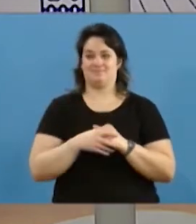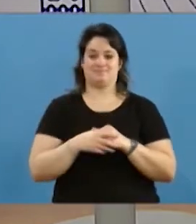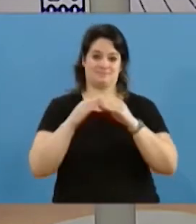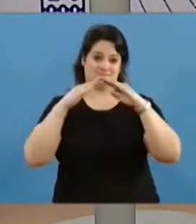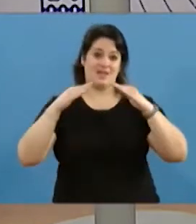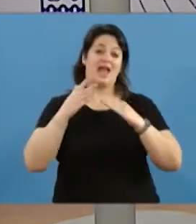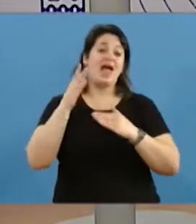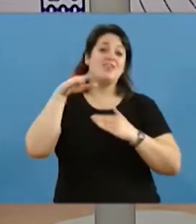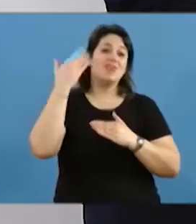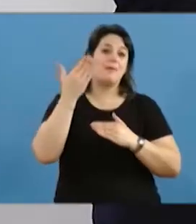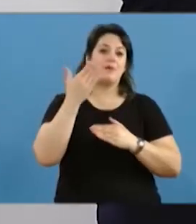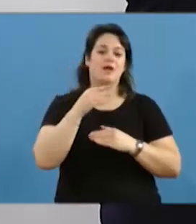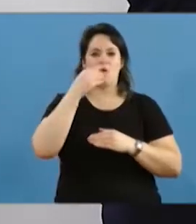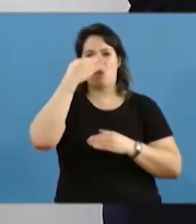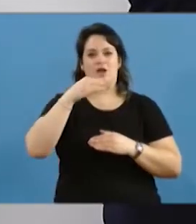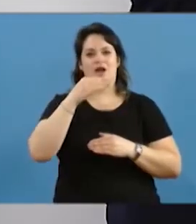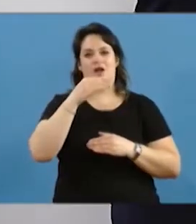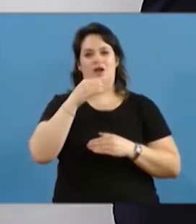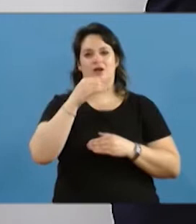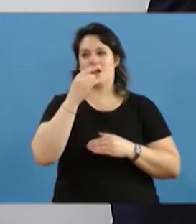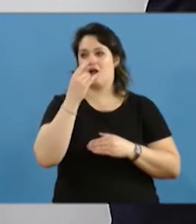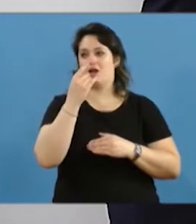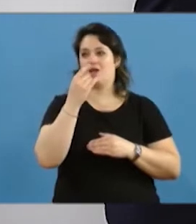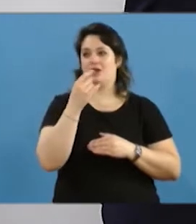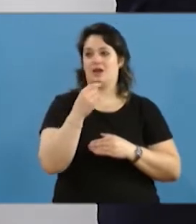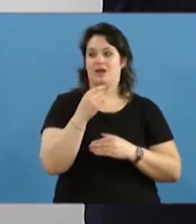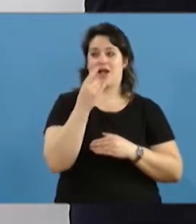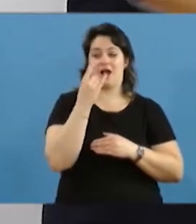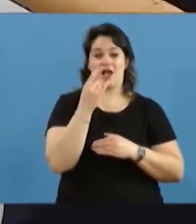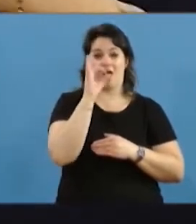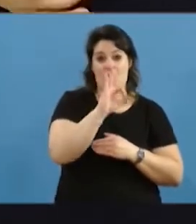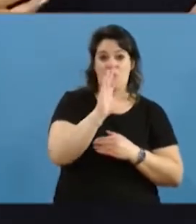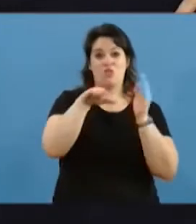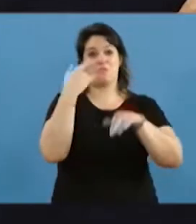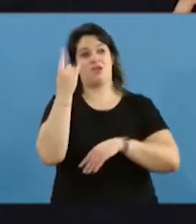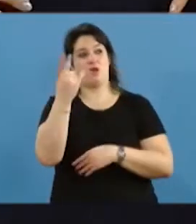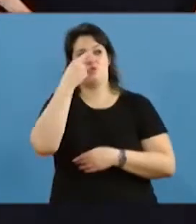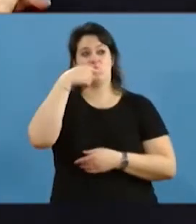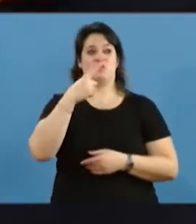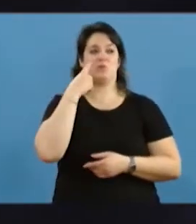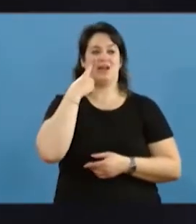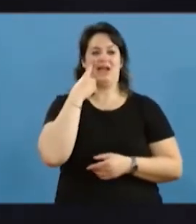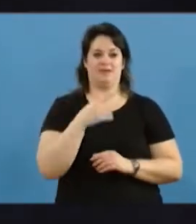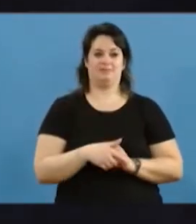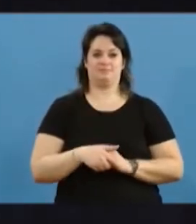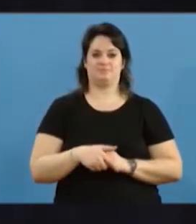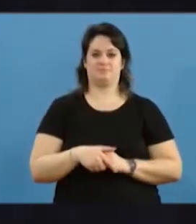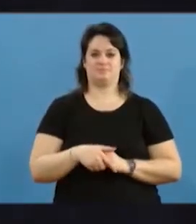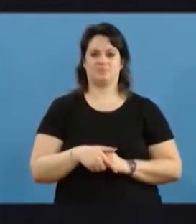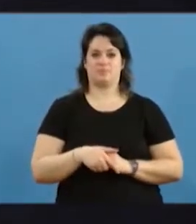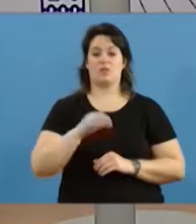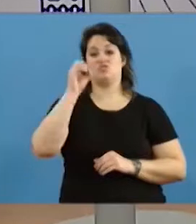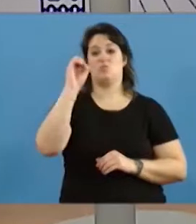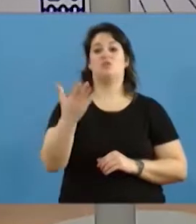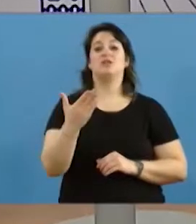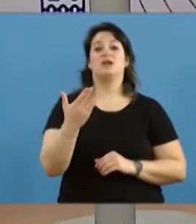Uh-huh. A continuación está la O. Bien. Luego la U. Y por último, la I. La I. ¿Sí? Entonces, a nivel